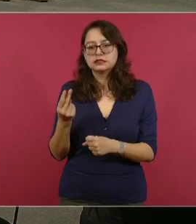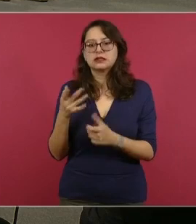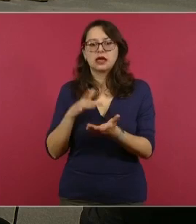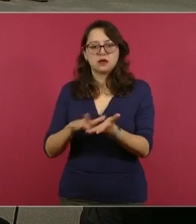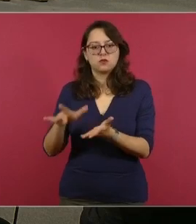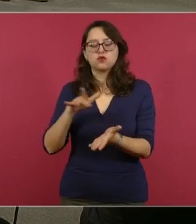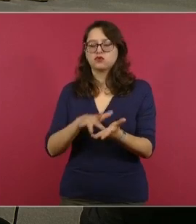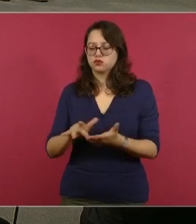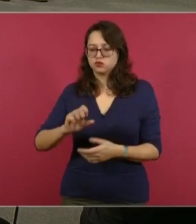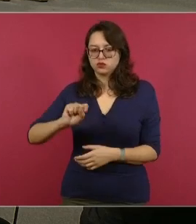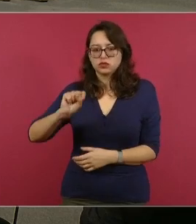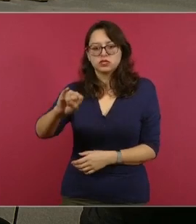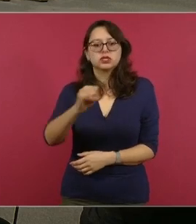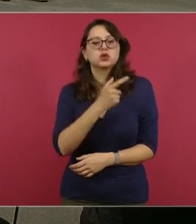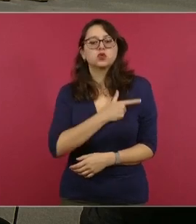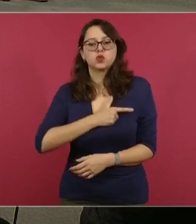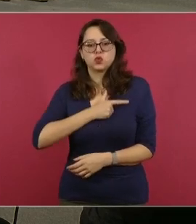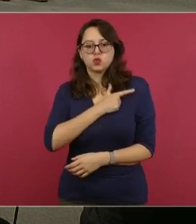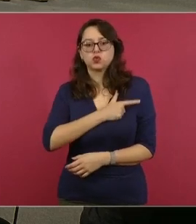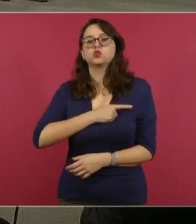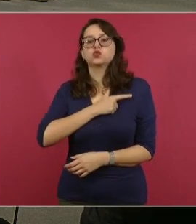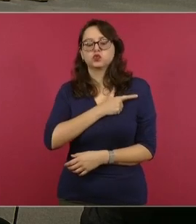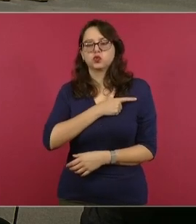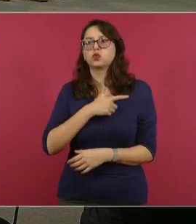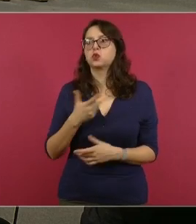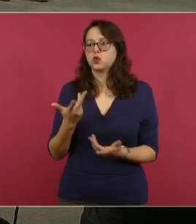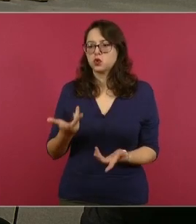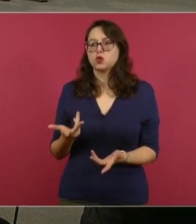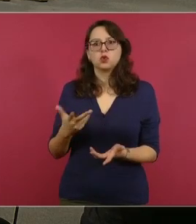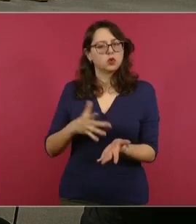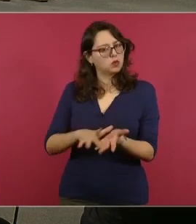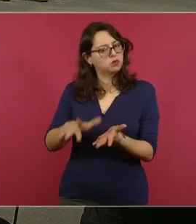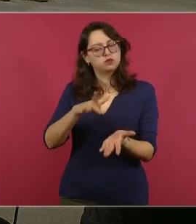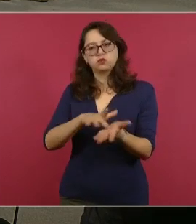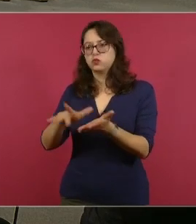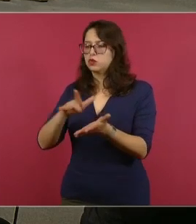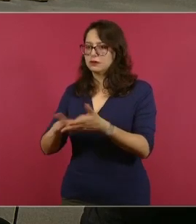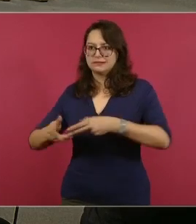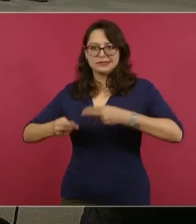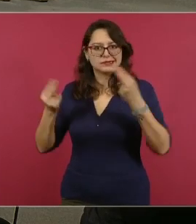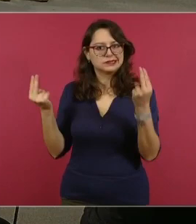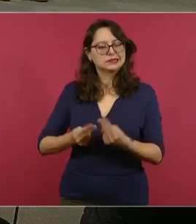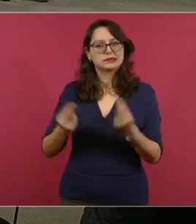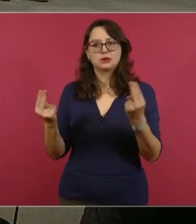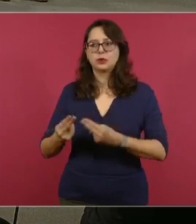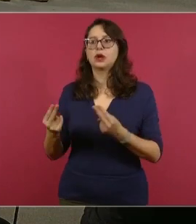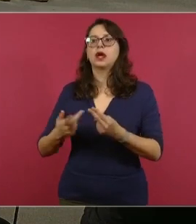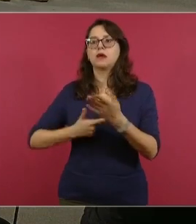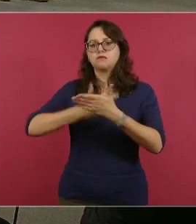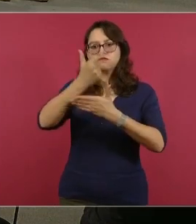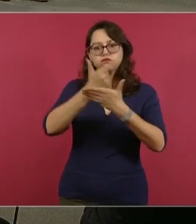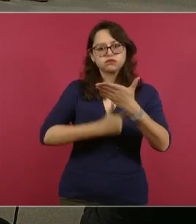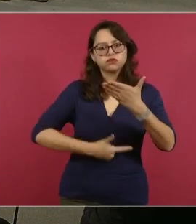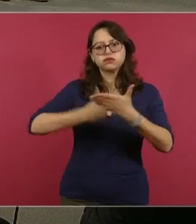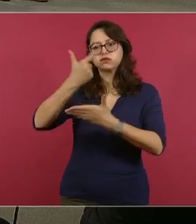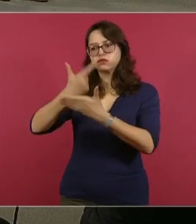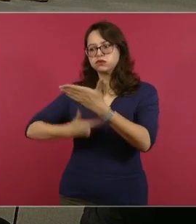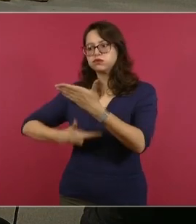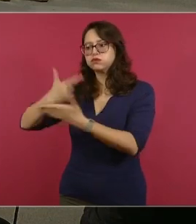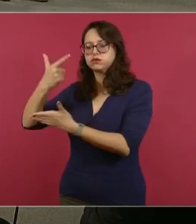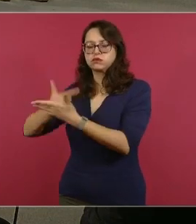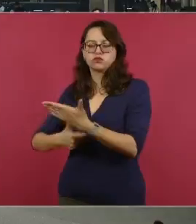el apoyo. Vamos a hacer este censo lo más pronto posible para